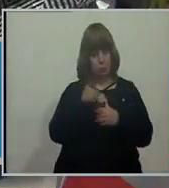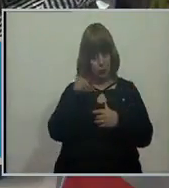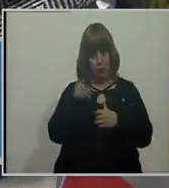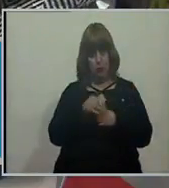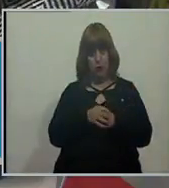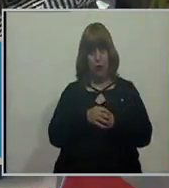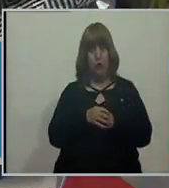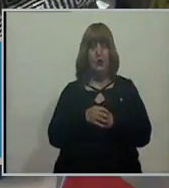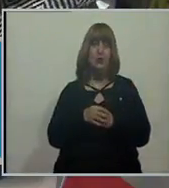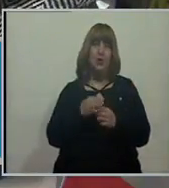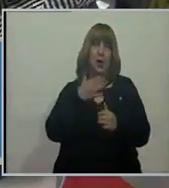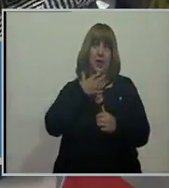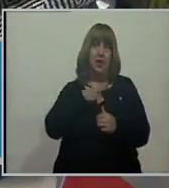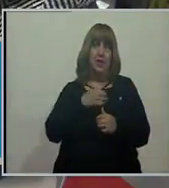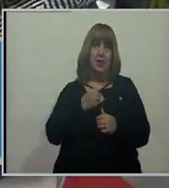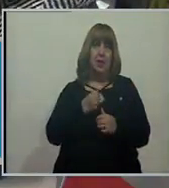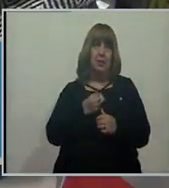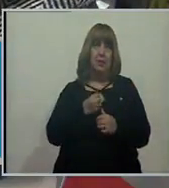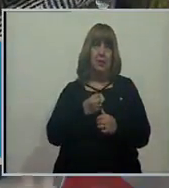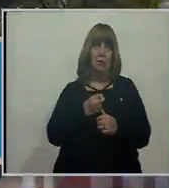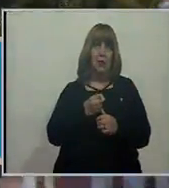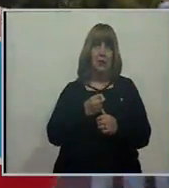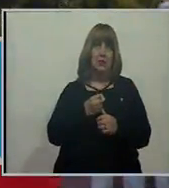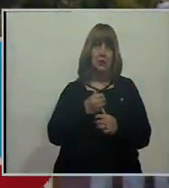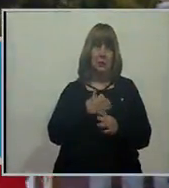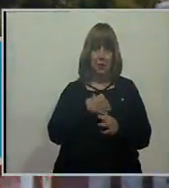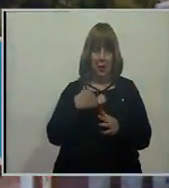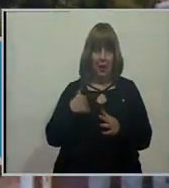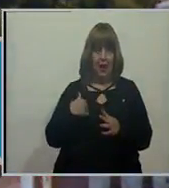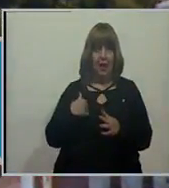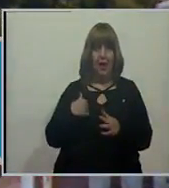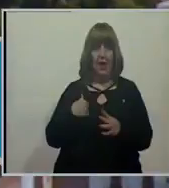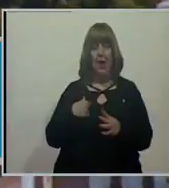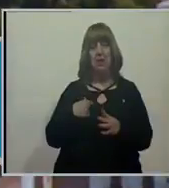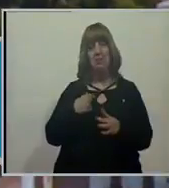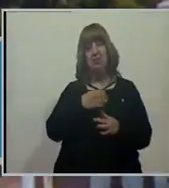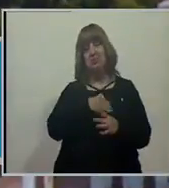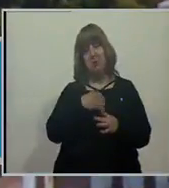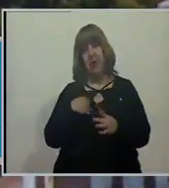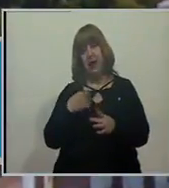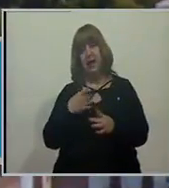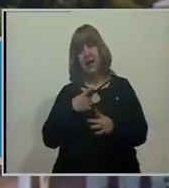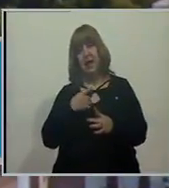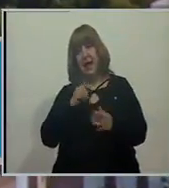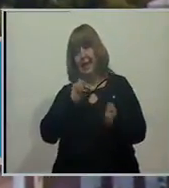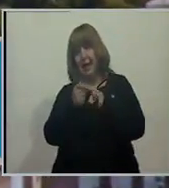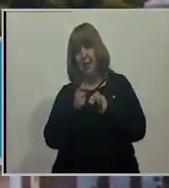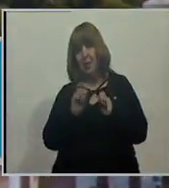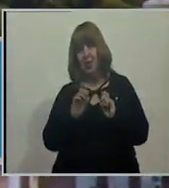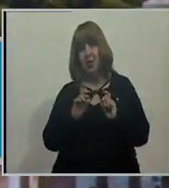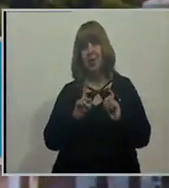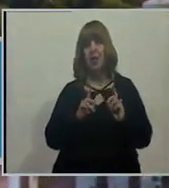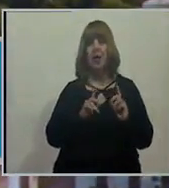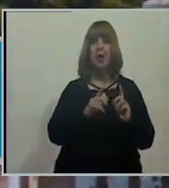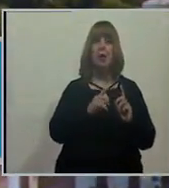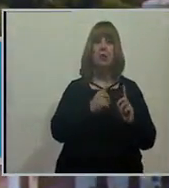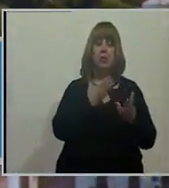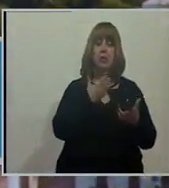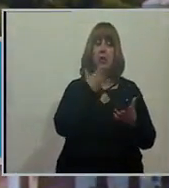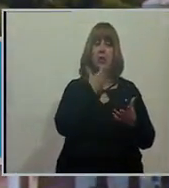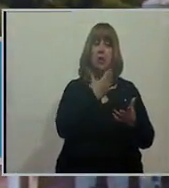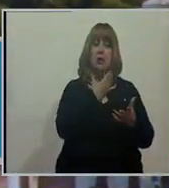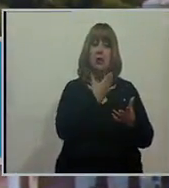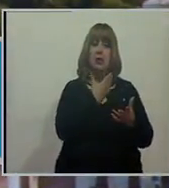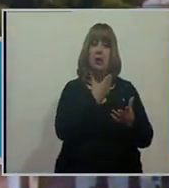mamá. Ajá. Porque, digo, si bien no cambiaron mis prioridades, porque como digo también en el discurso, tenemos muchas cosas que a todas le damos la